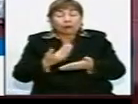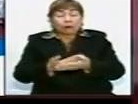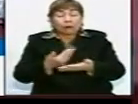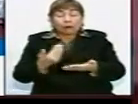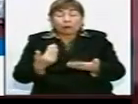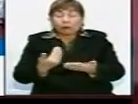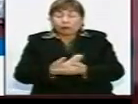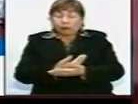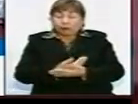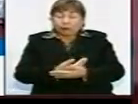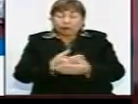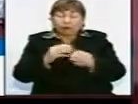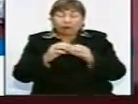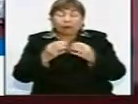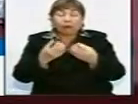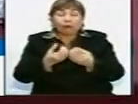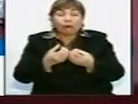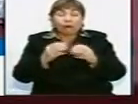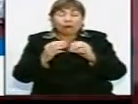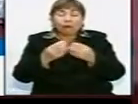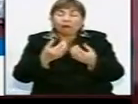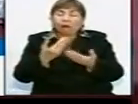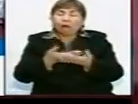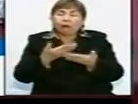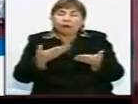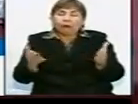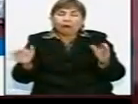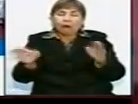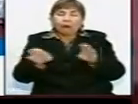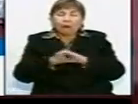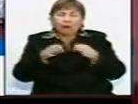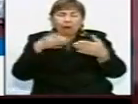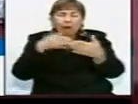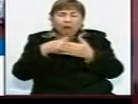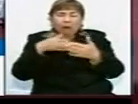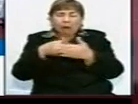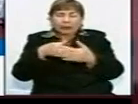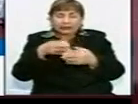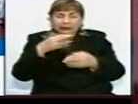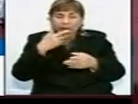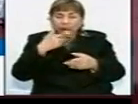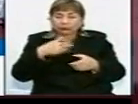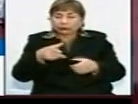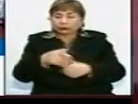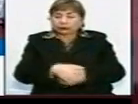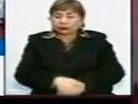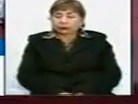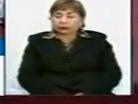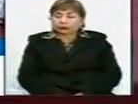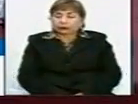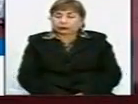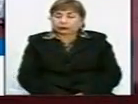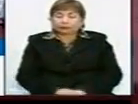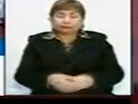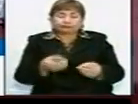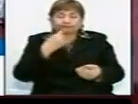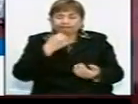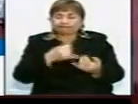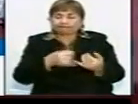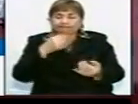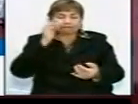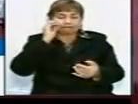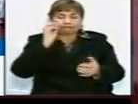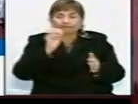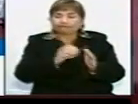por cada uno de los sectores involucrados para reducir la brecha de riesgo y por qué es necesario hacerlo y acá terminó un